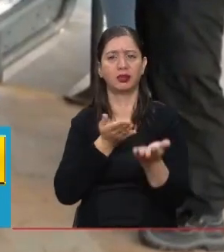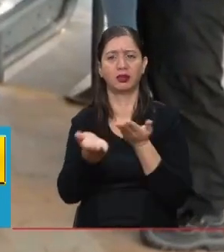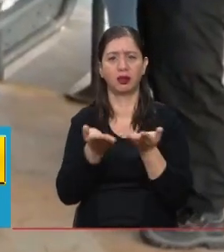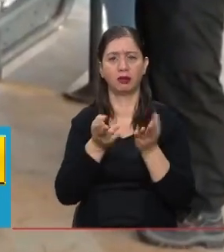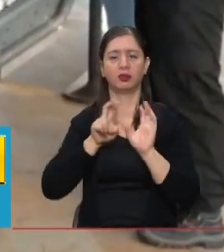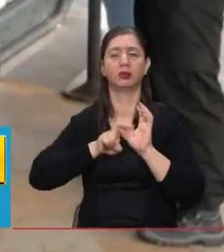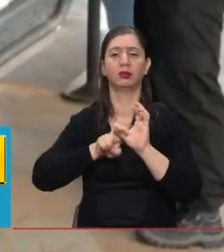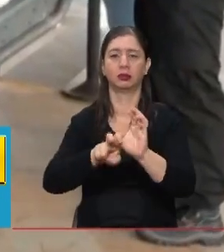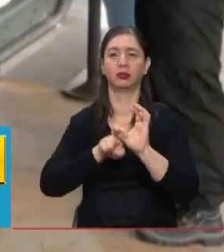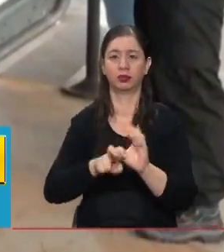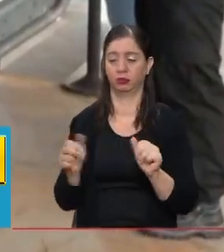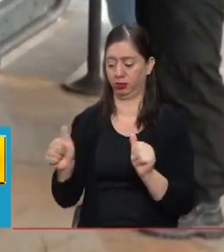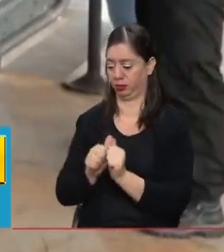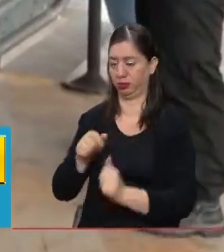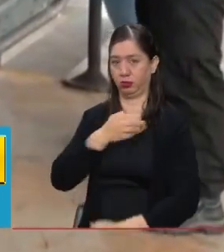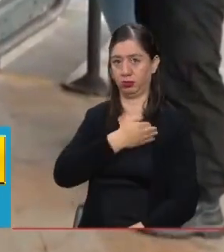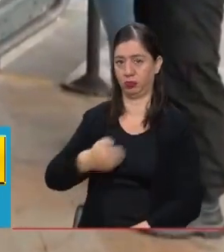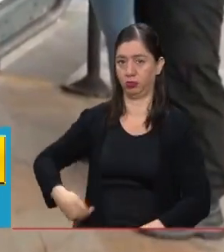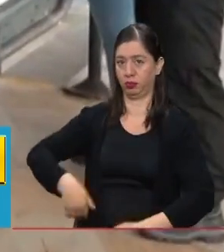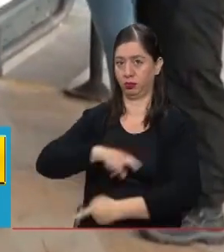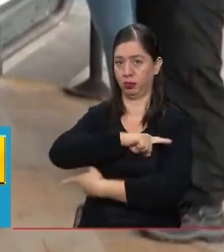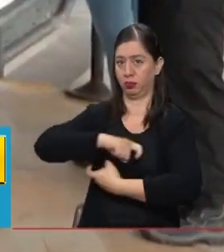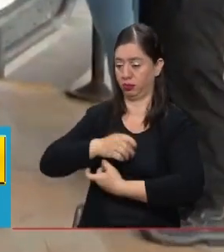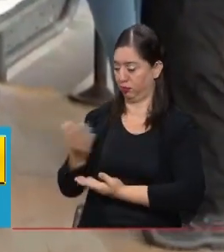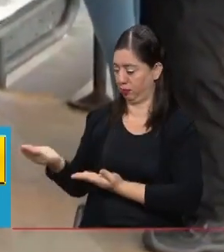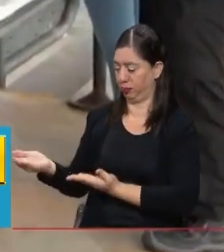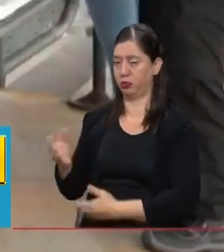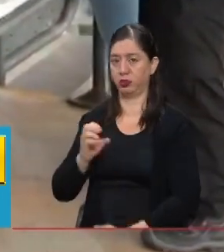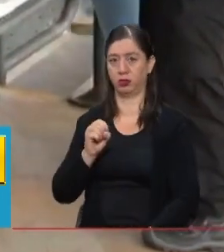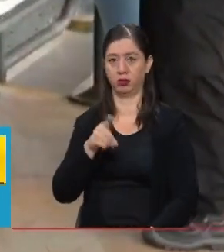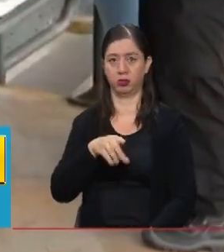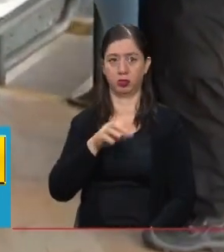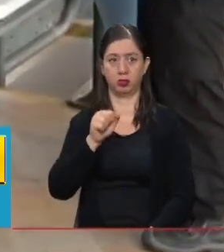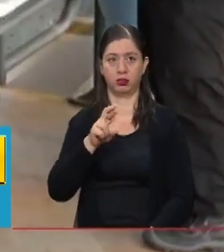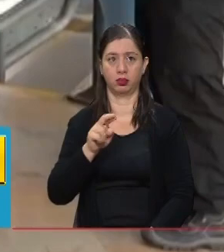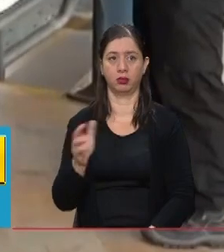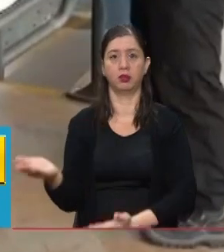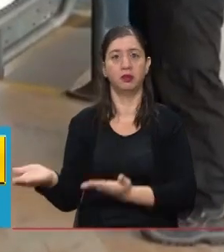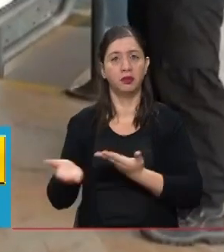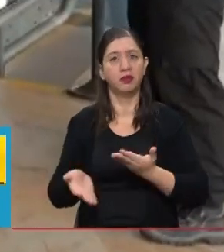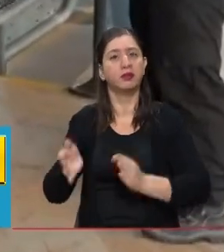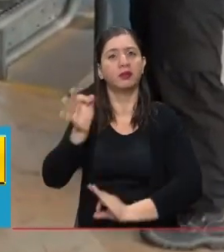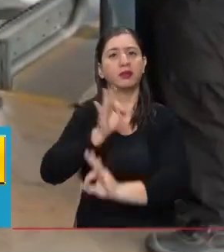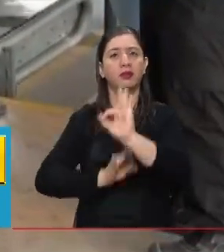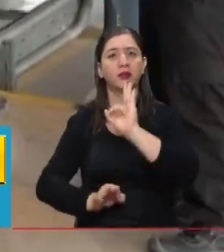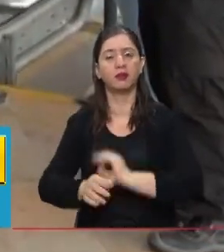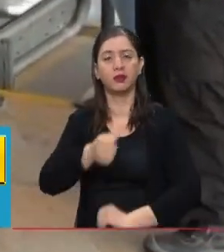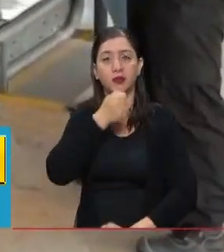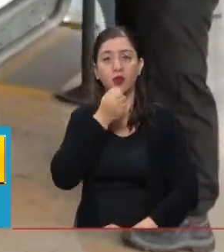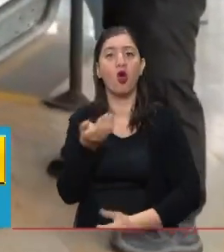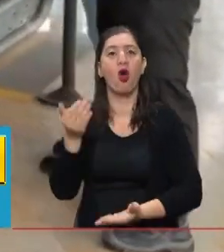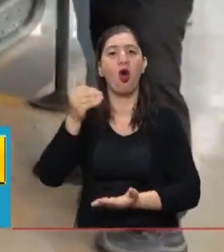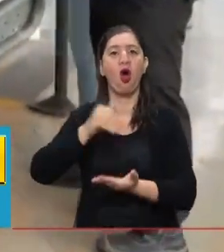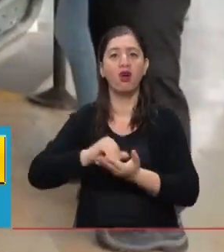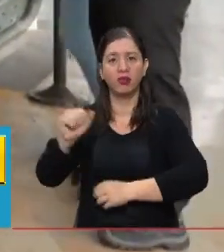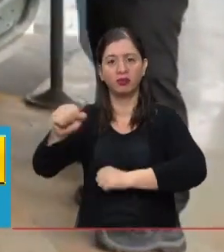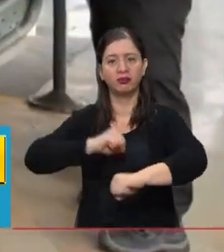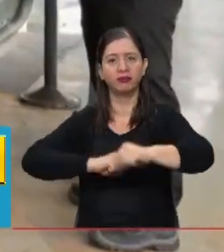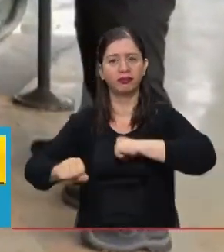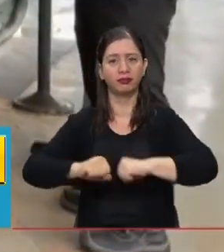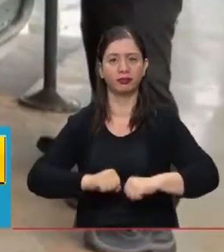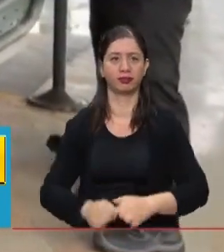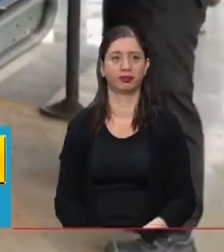transporte de la ciudad, me acompaña el presidente Metrocali, Óscar Ortiz. Presidente, bienvenido a Telepacífico Noticias, estas cabinas que nuevamente se ponen en marcha para la